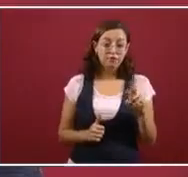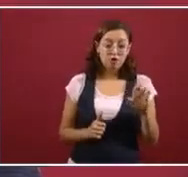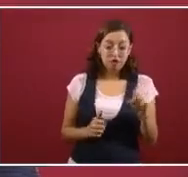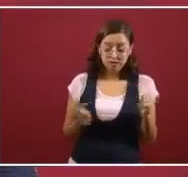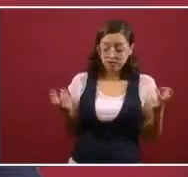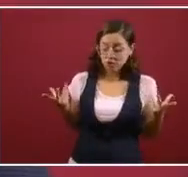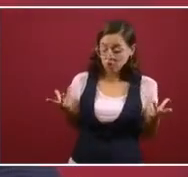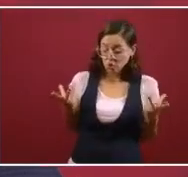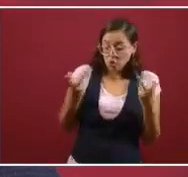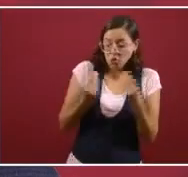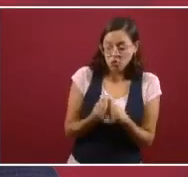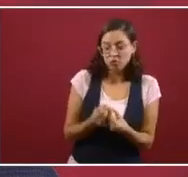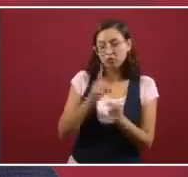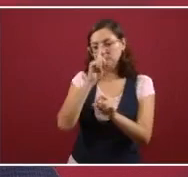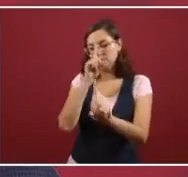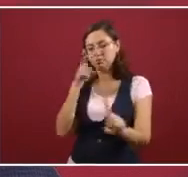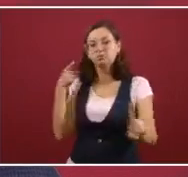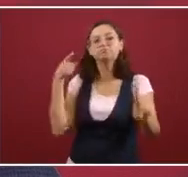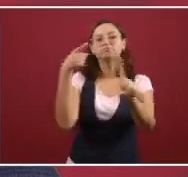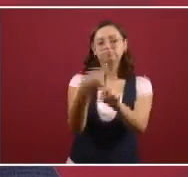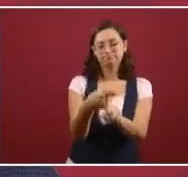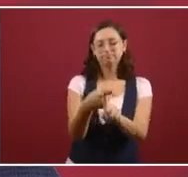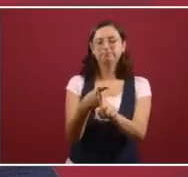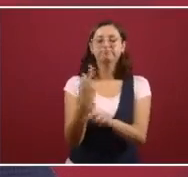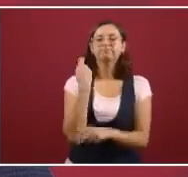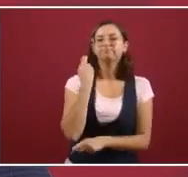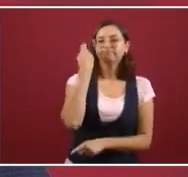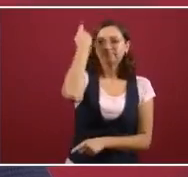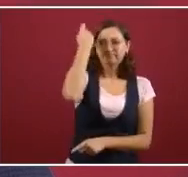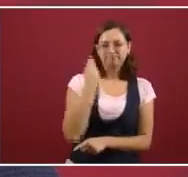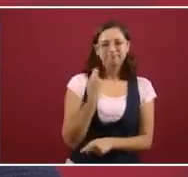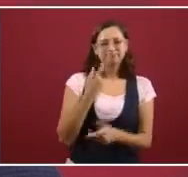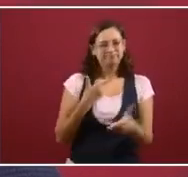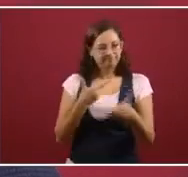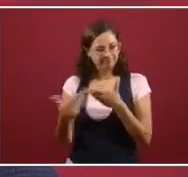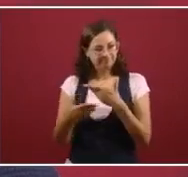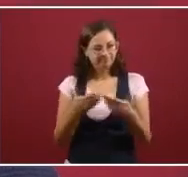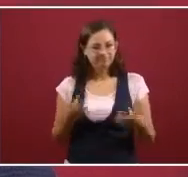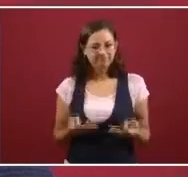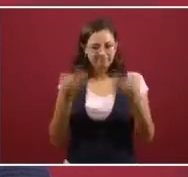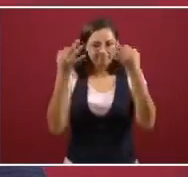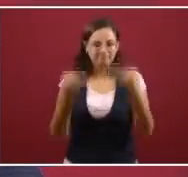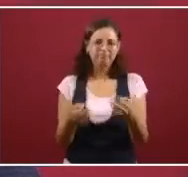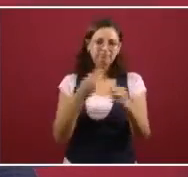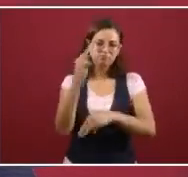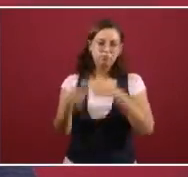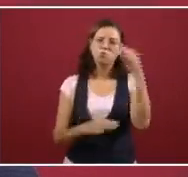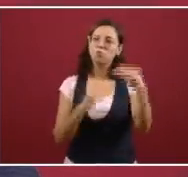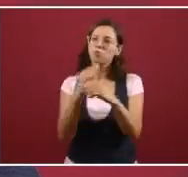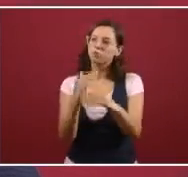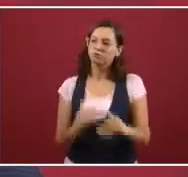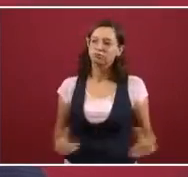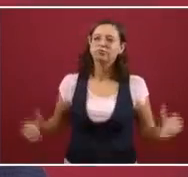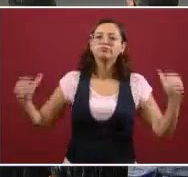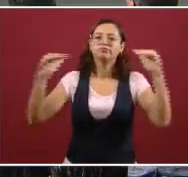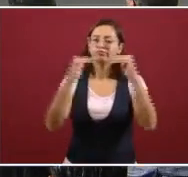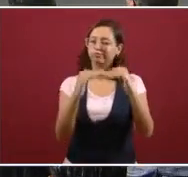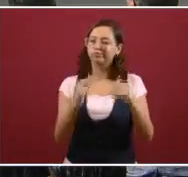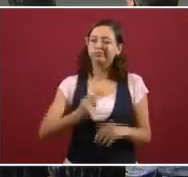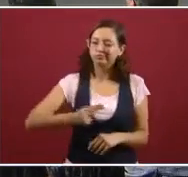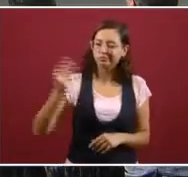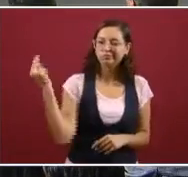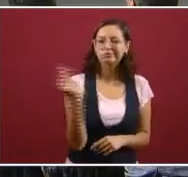llegar más rápido a tener el sistema de ahorro para el retiro de vanguardia y de clase mundial que merece México y que permita a